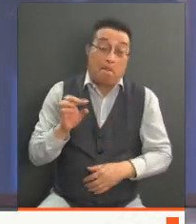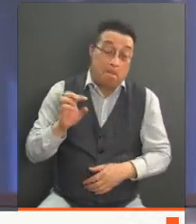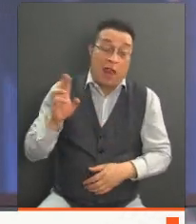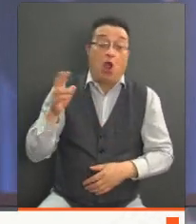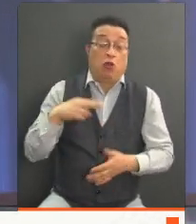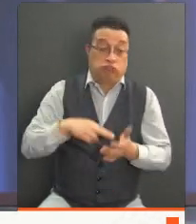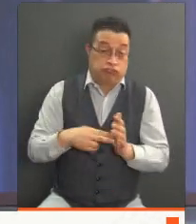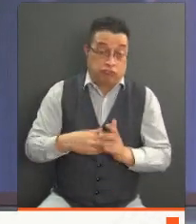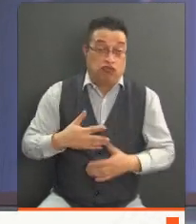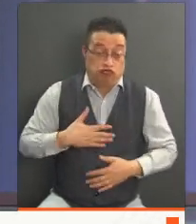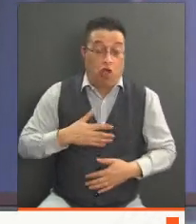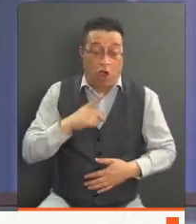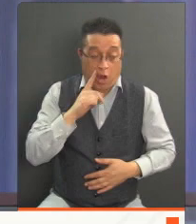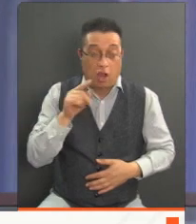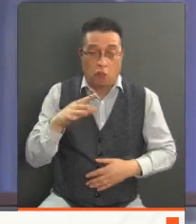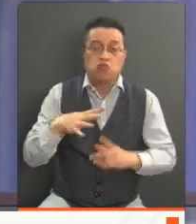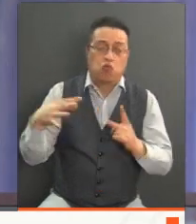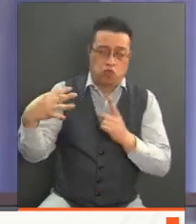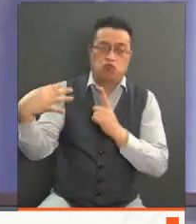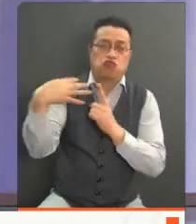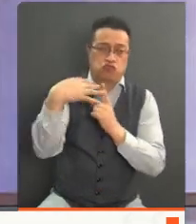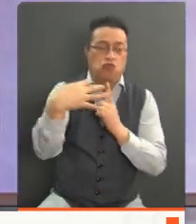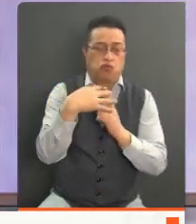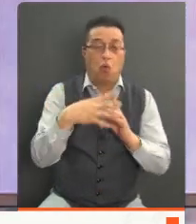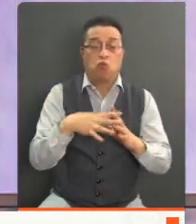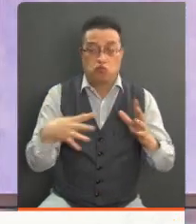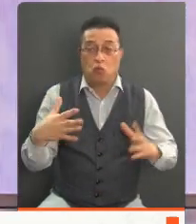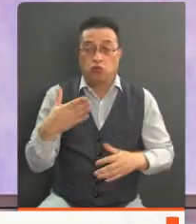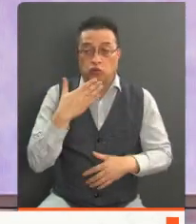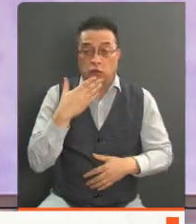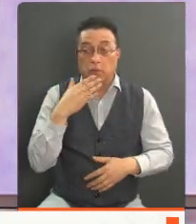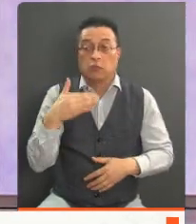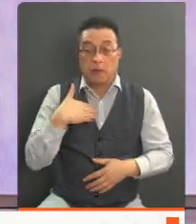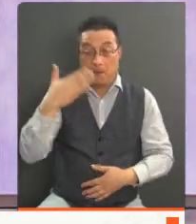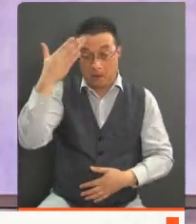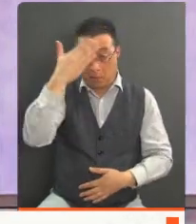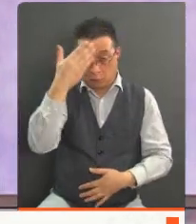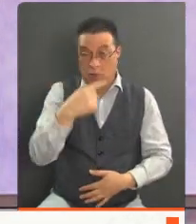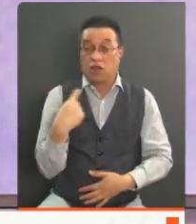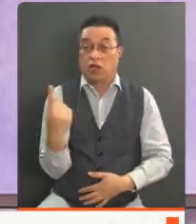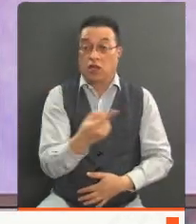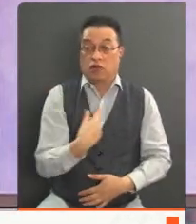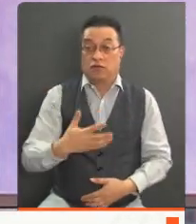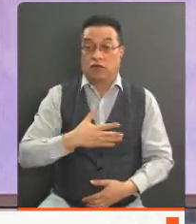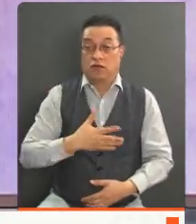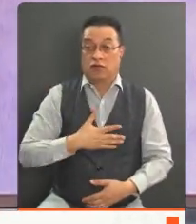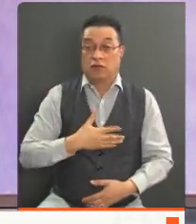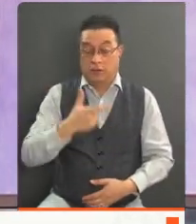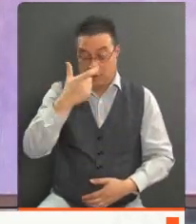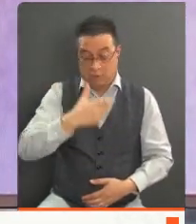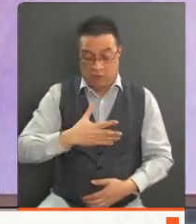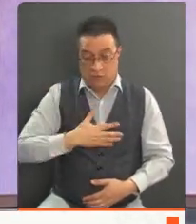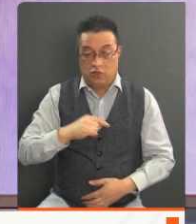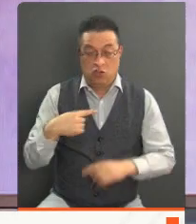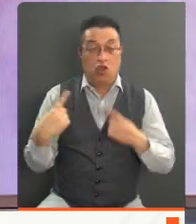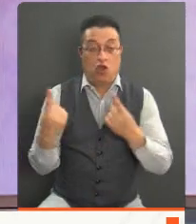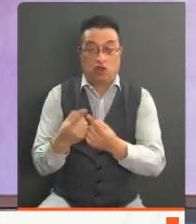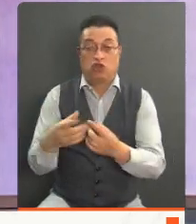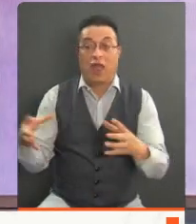fuimos también muy criticados lo que nos preocupó a nosotros tanto a mí como al resto del equipo que